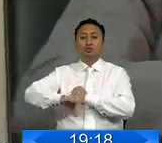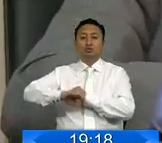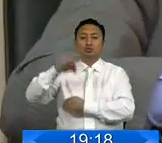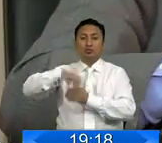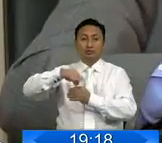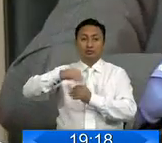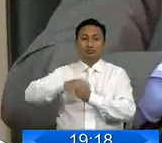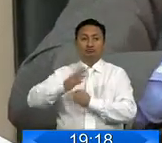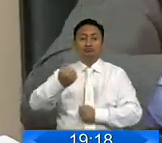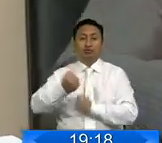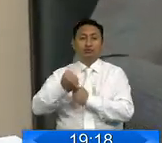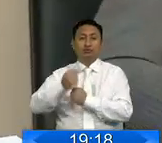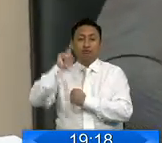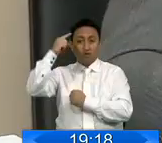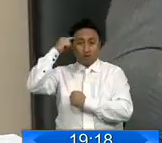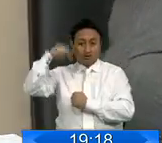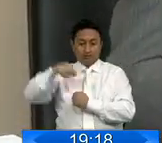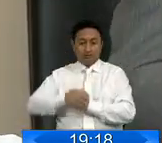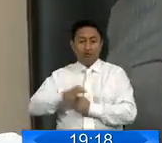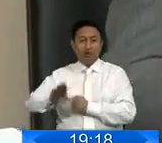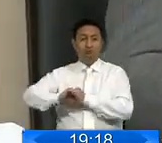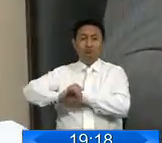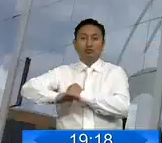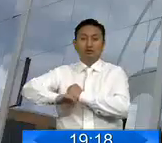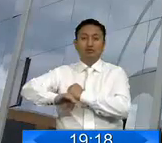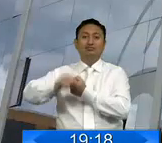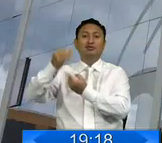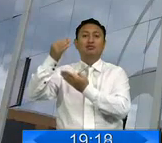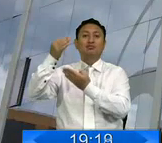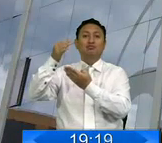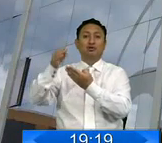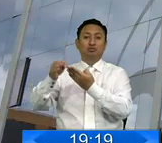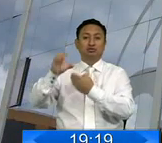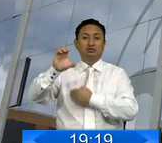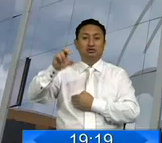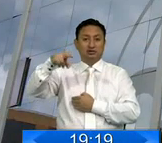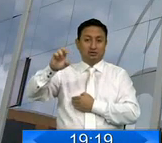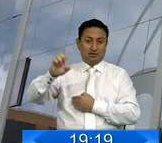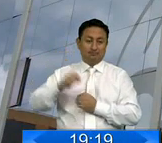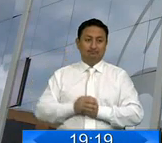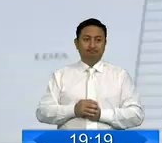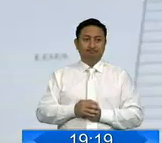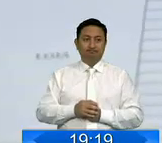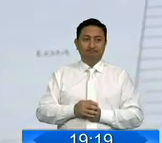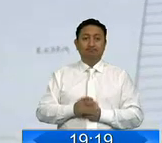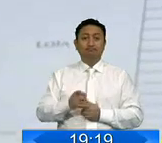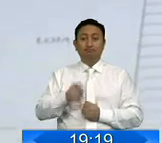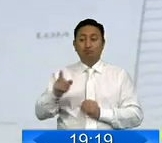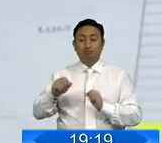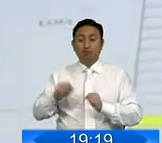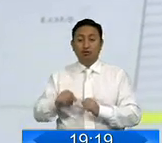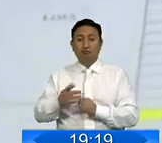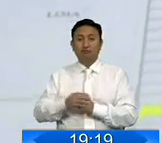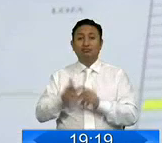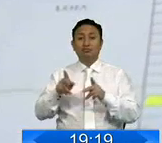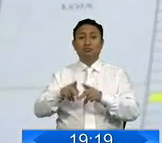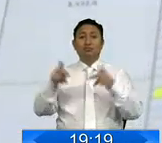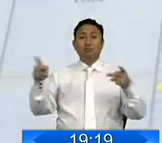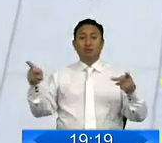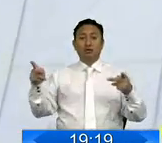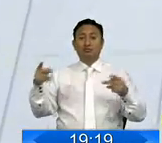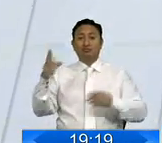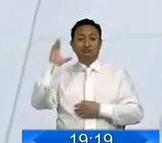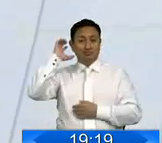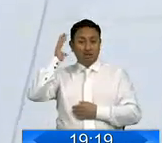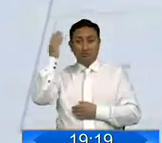es el financiamiento estatal para la campaña a través del presupuesto del máximo organismo electoral, destinado para la propaganda en prensa escrita,